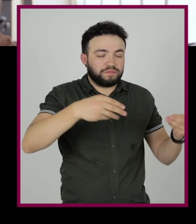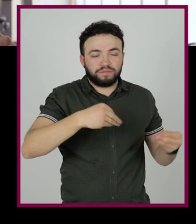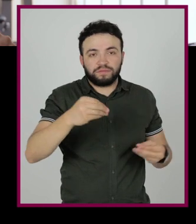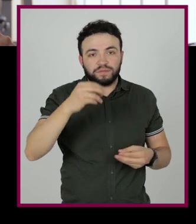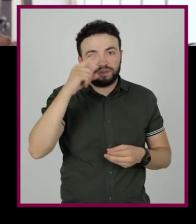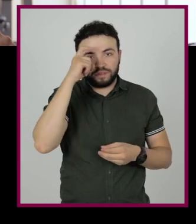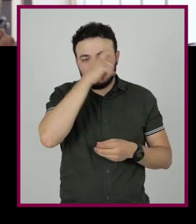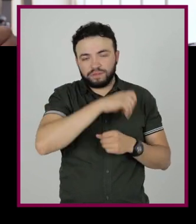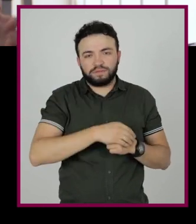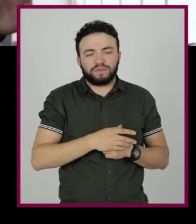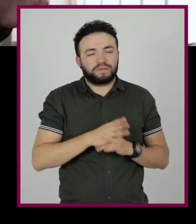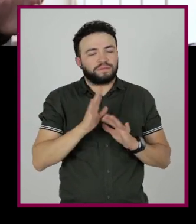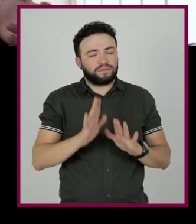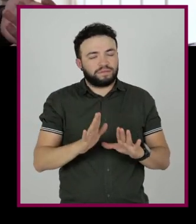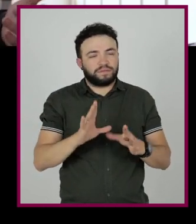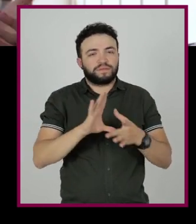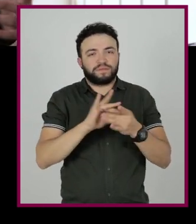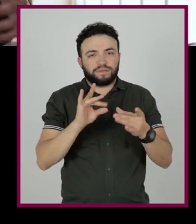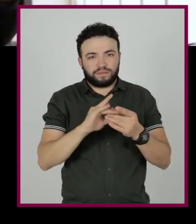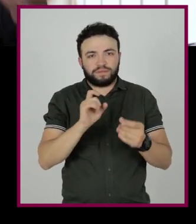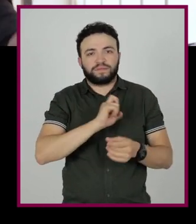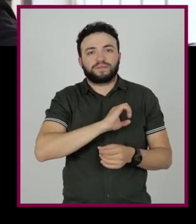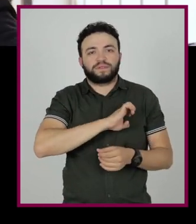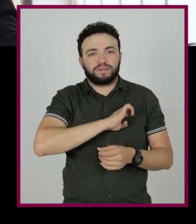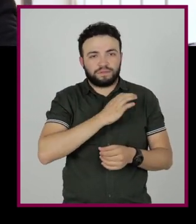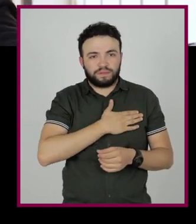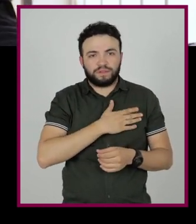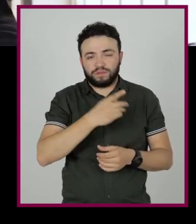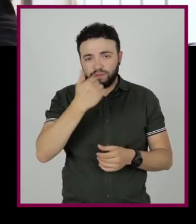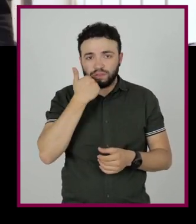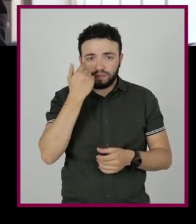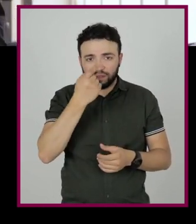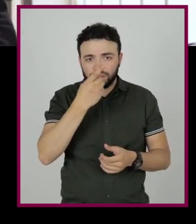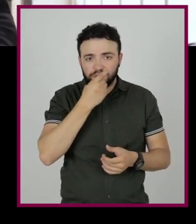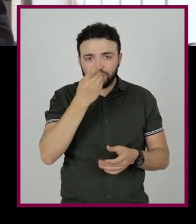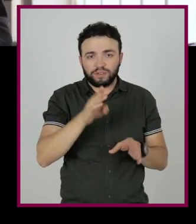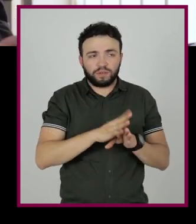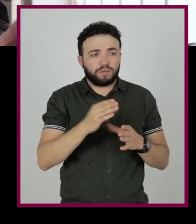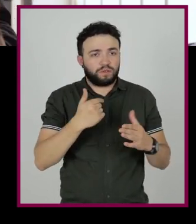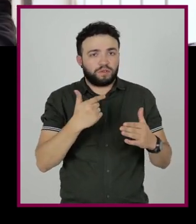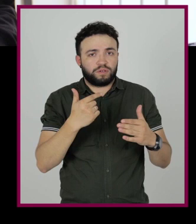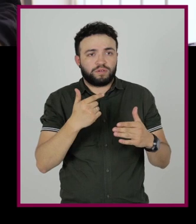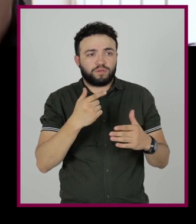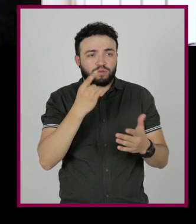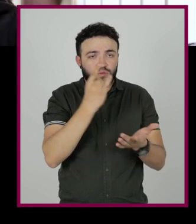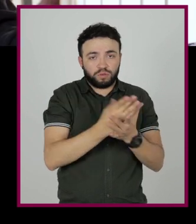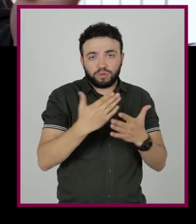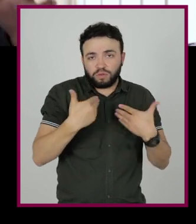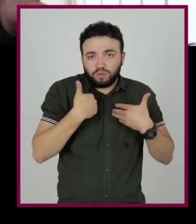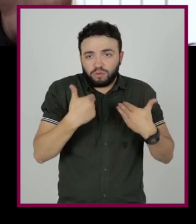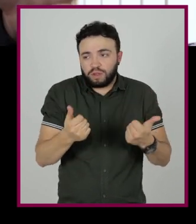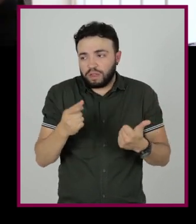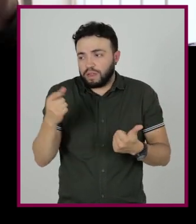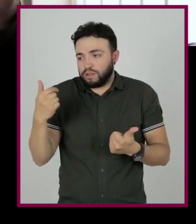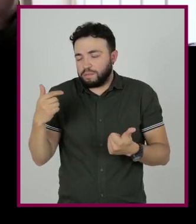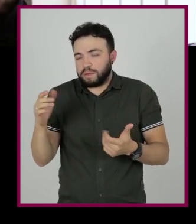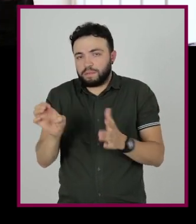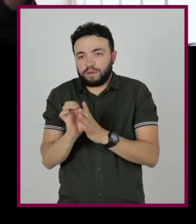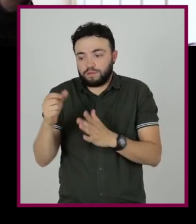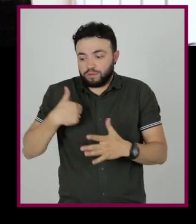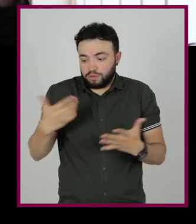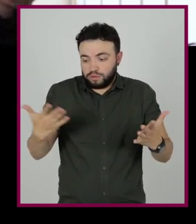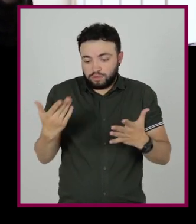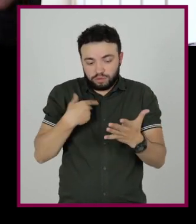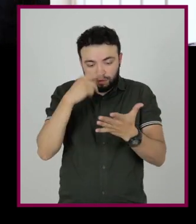red semántica. Espera, explica en español. ¿Quieres decir que solo las entiende quien las hizo y es difícil